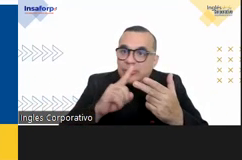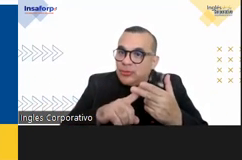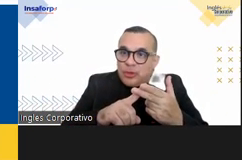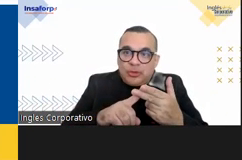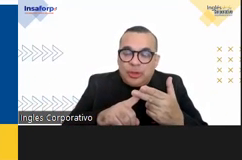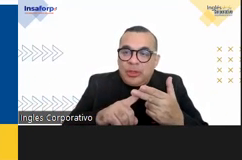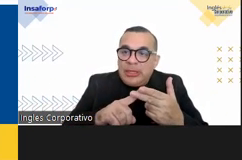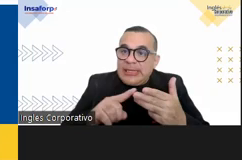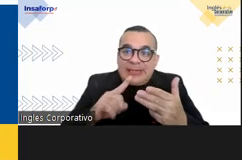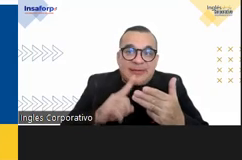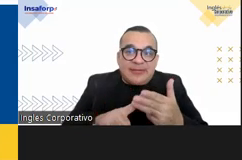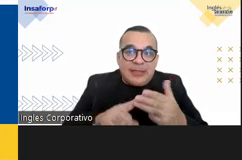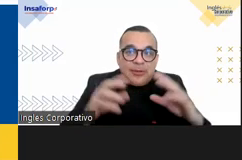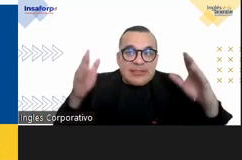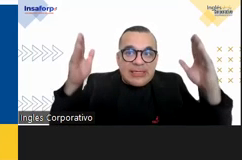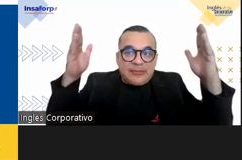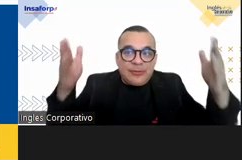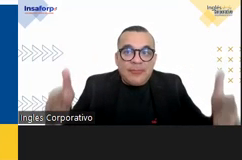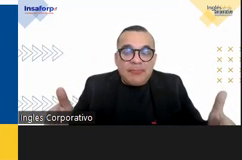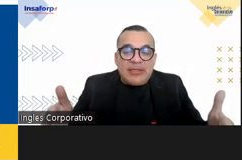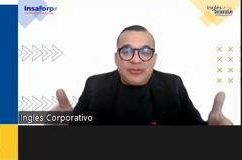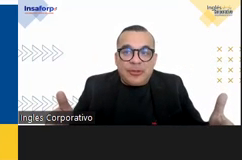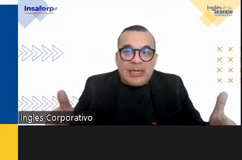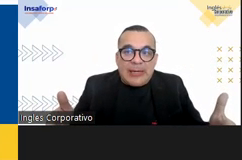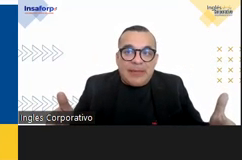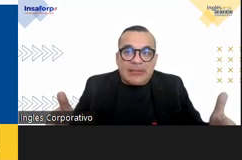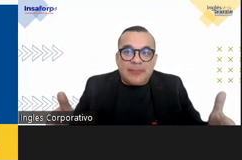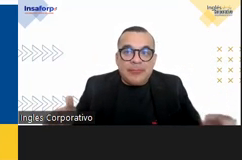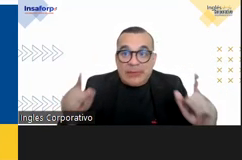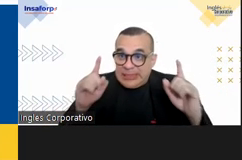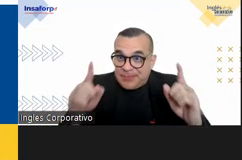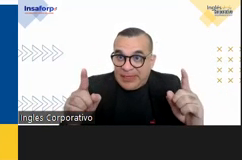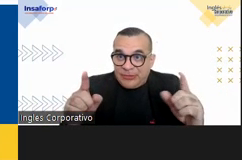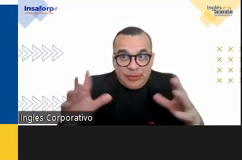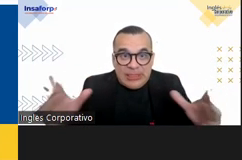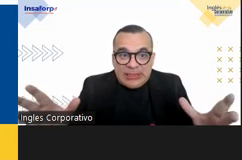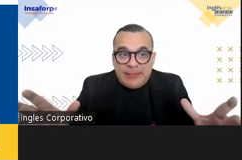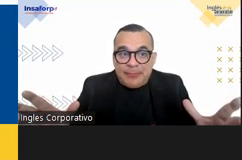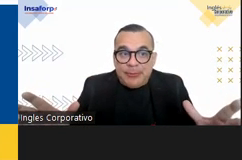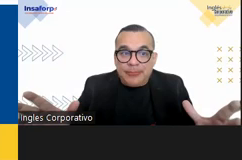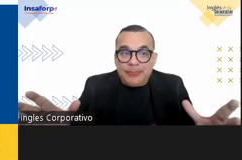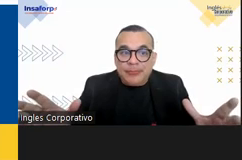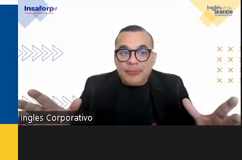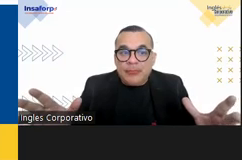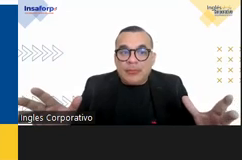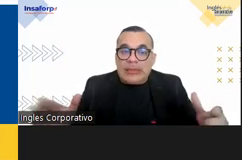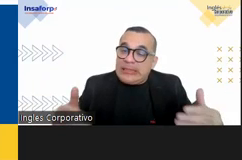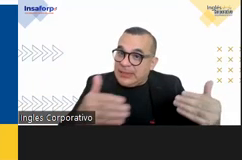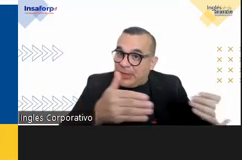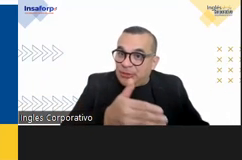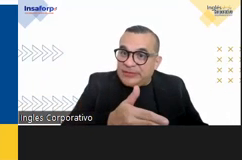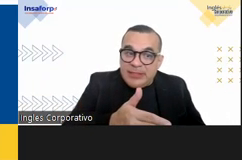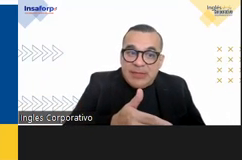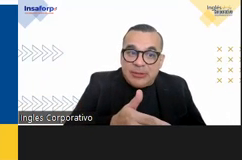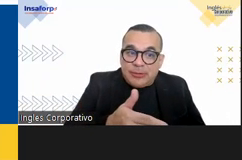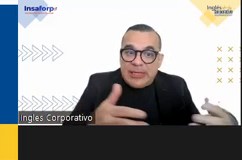seguimiento, segundo control. Y tercero, en este caso, medición claramente de espacio y de tiempo. Y